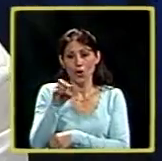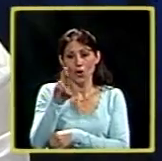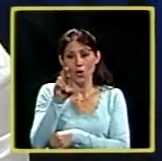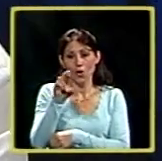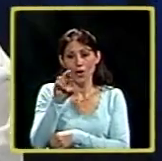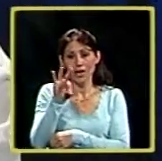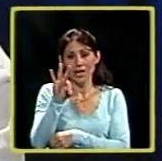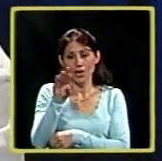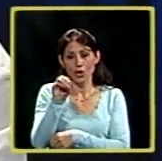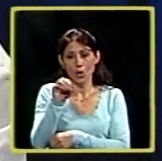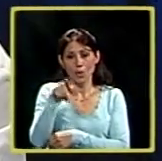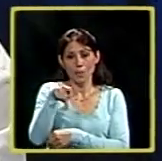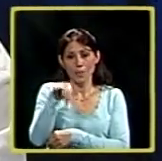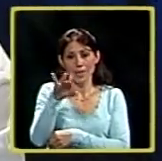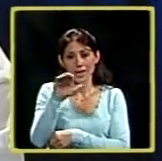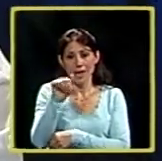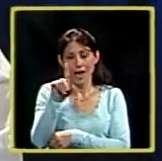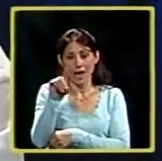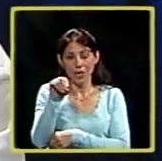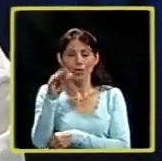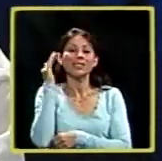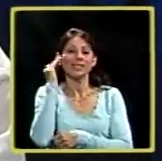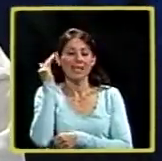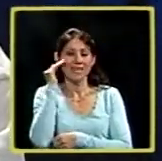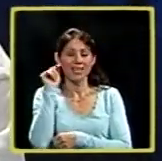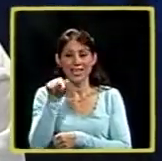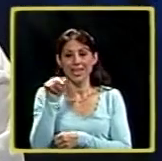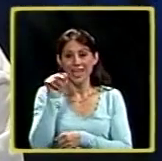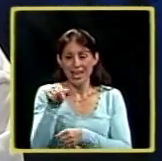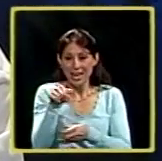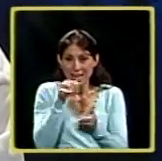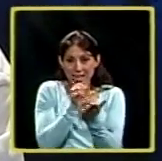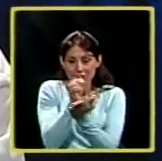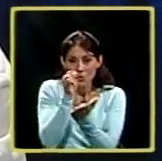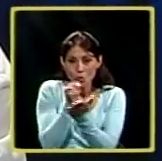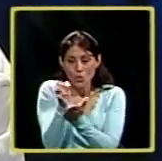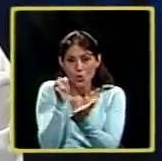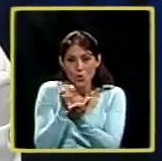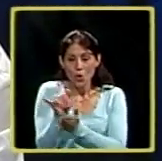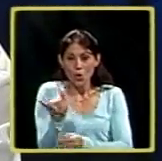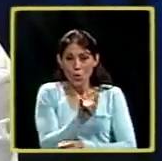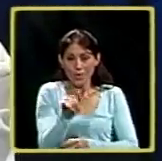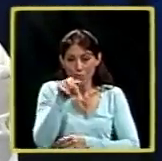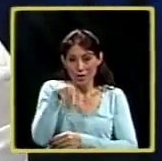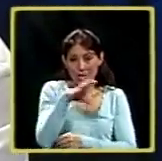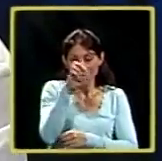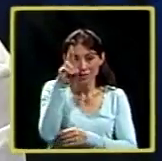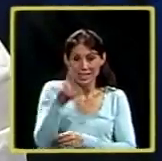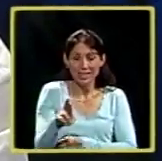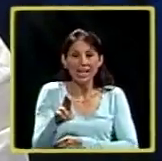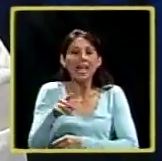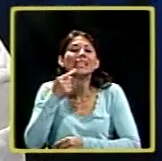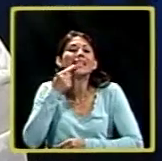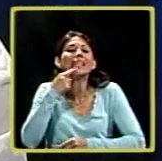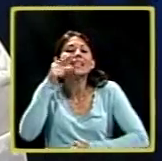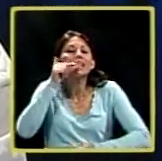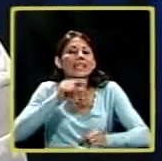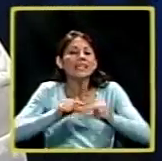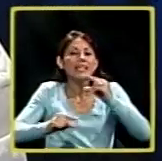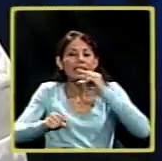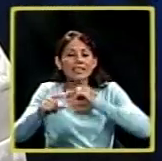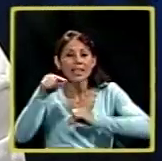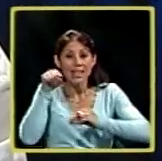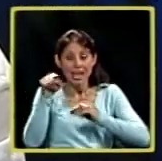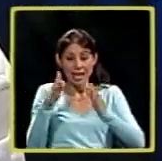en Costa Rica esa misma alternativa, y por ahí hay la versión hasta de que trató un par de pacientes